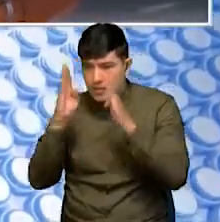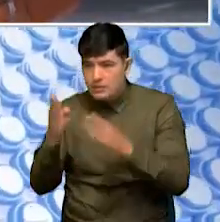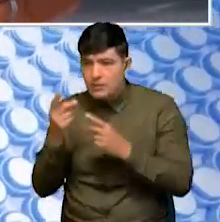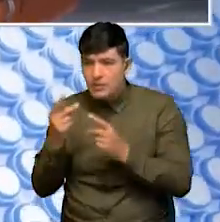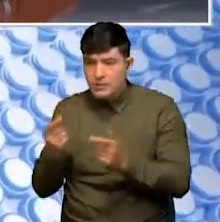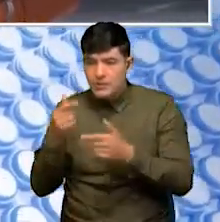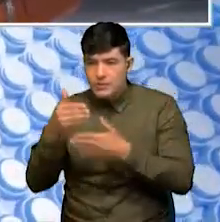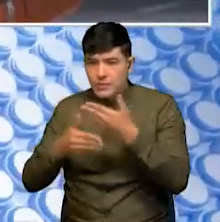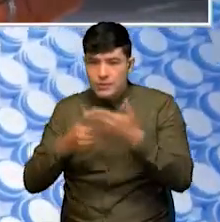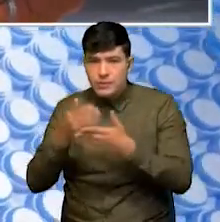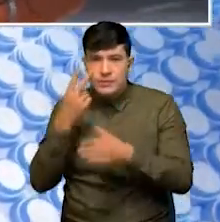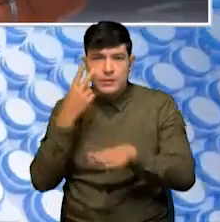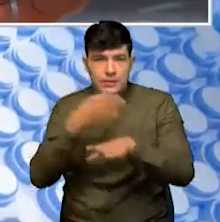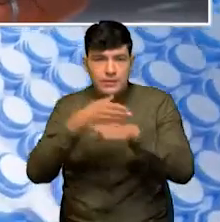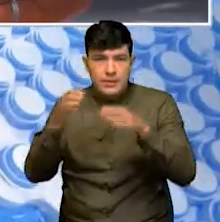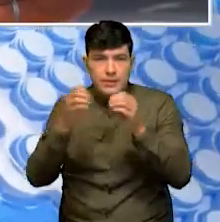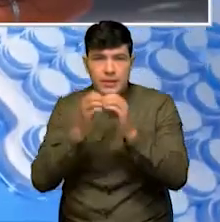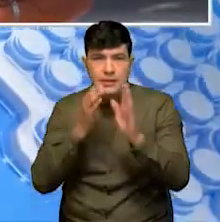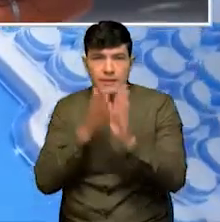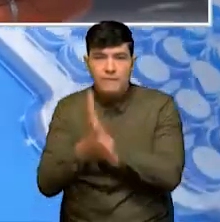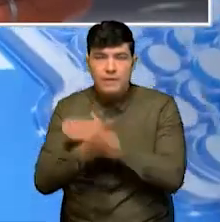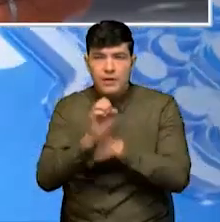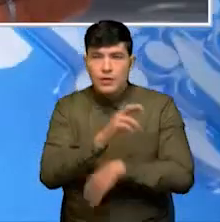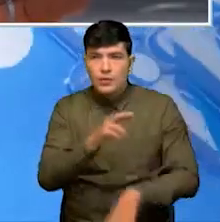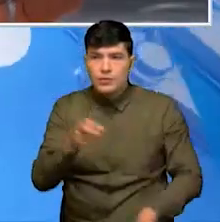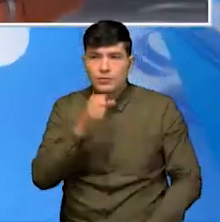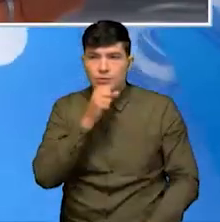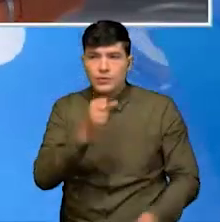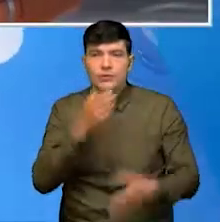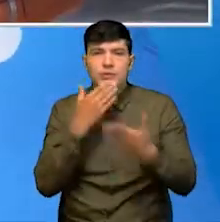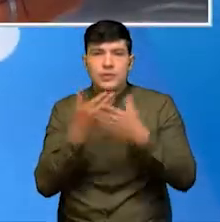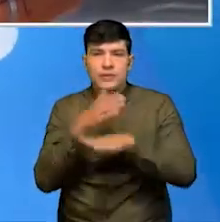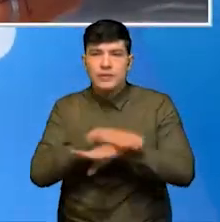pronto. Es la información hasta el momento con la cámara de David Ortiz, Stephanie Payares para Oriente Noticias.